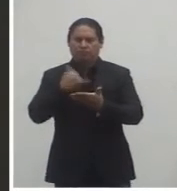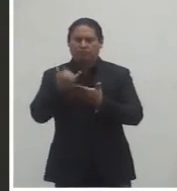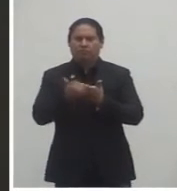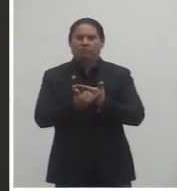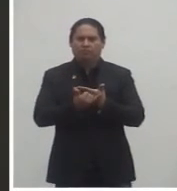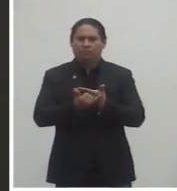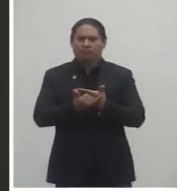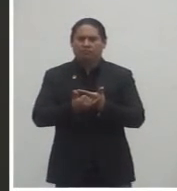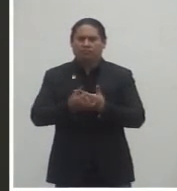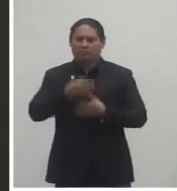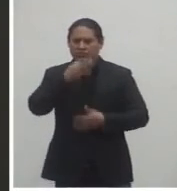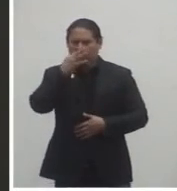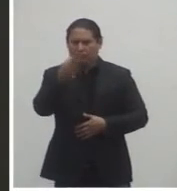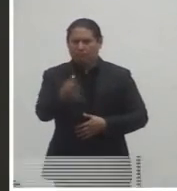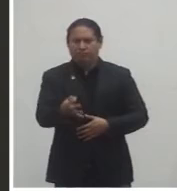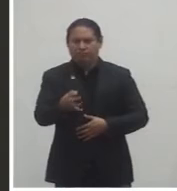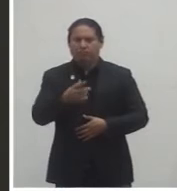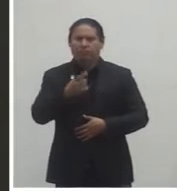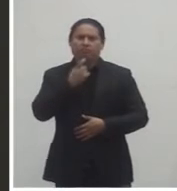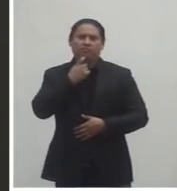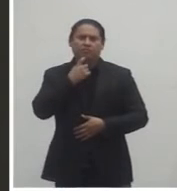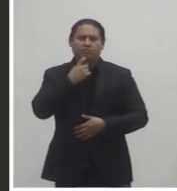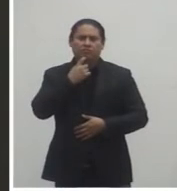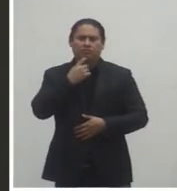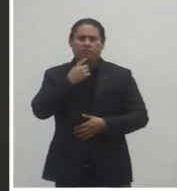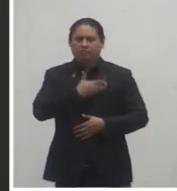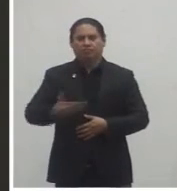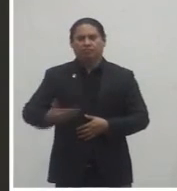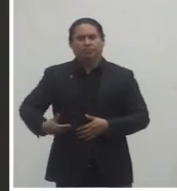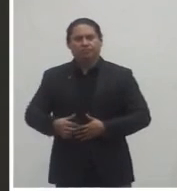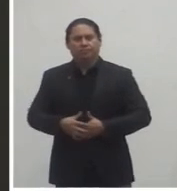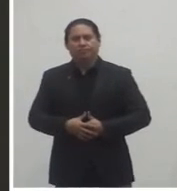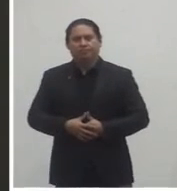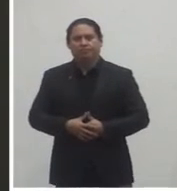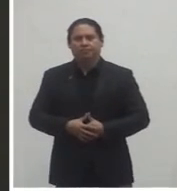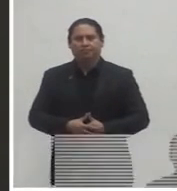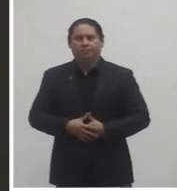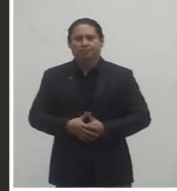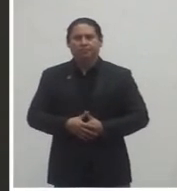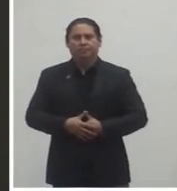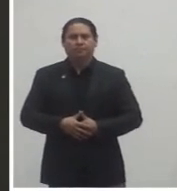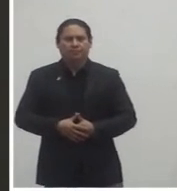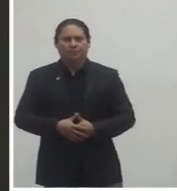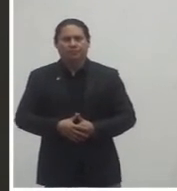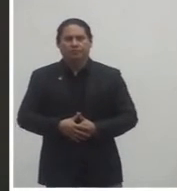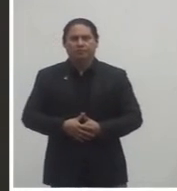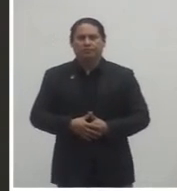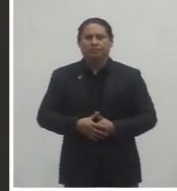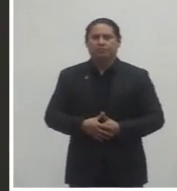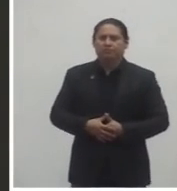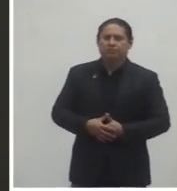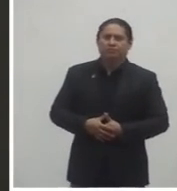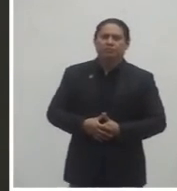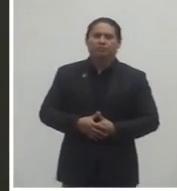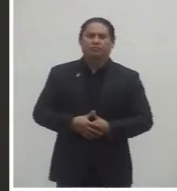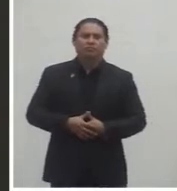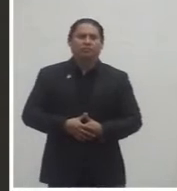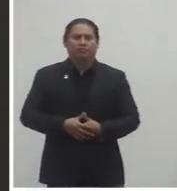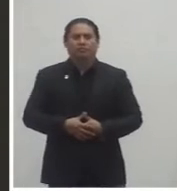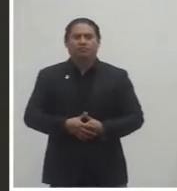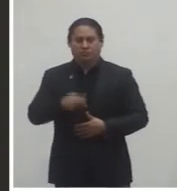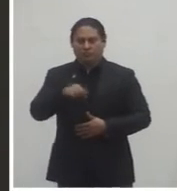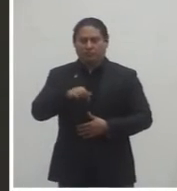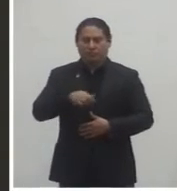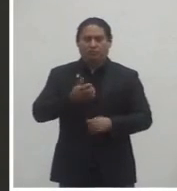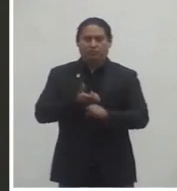debo reiterarlo, del presidente Andrés Manuel López Obrador. Por supuesto, en nuestro estado